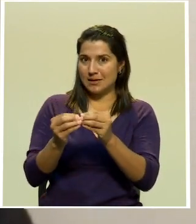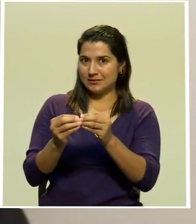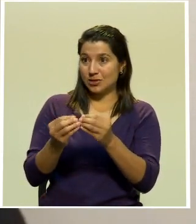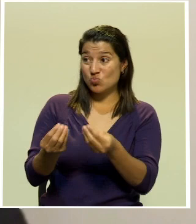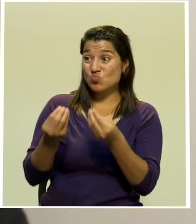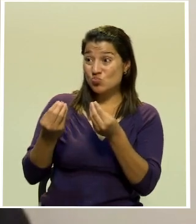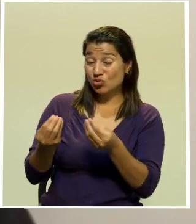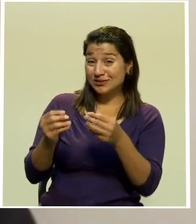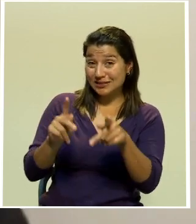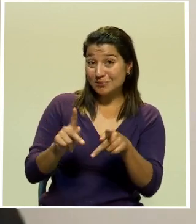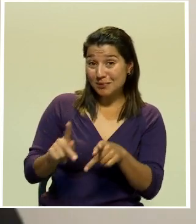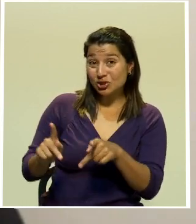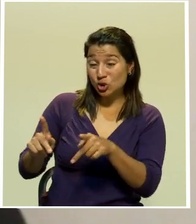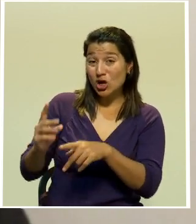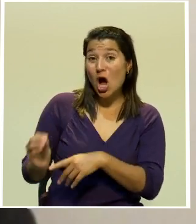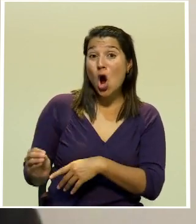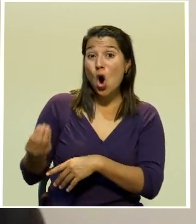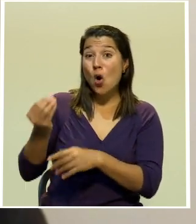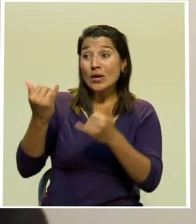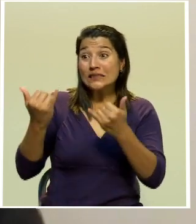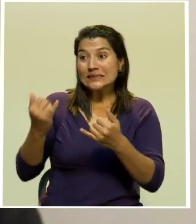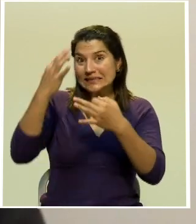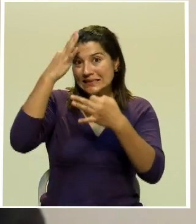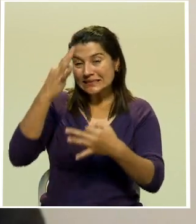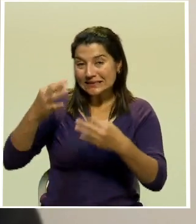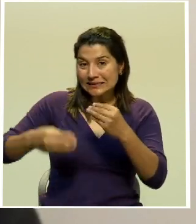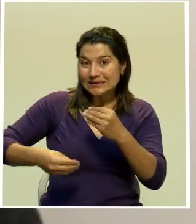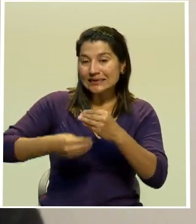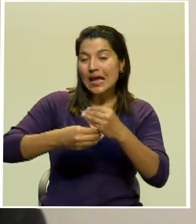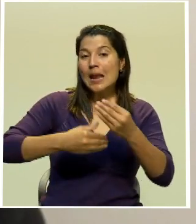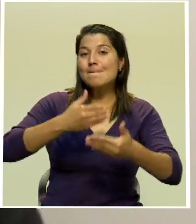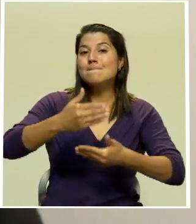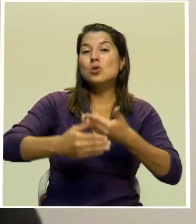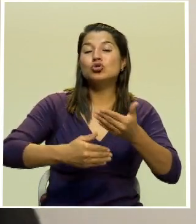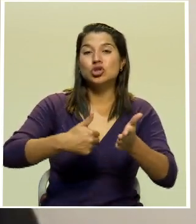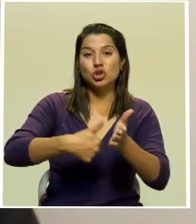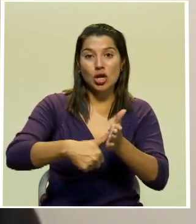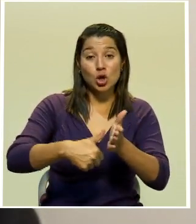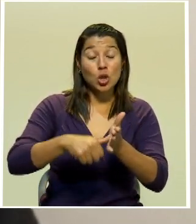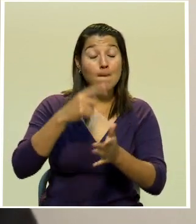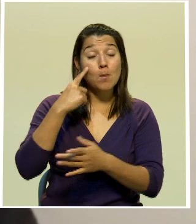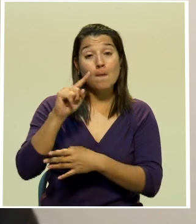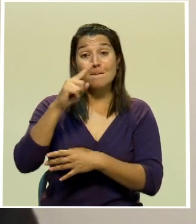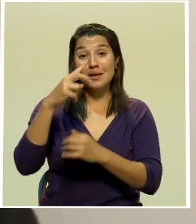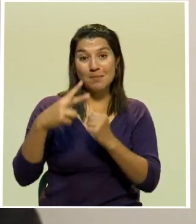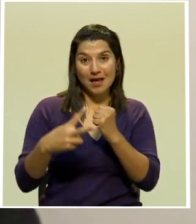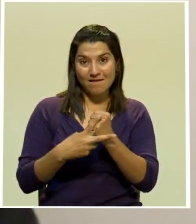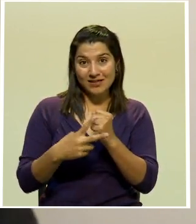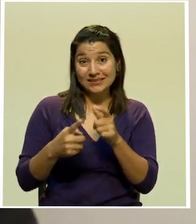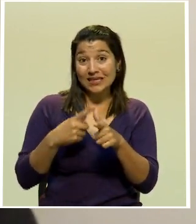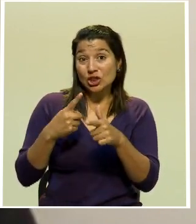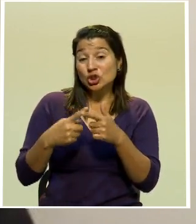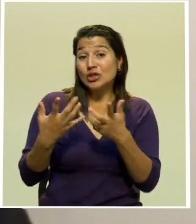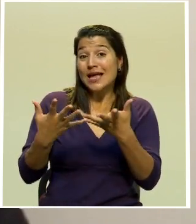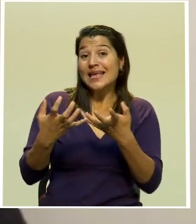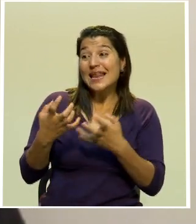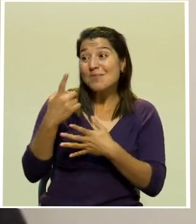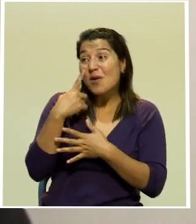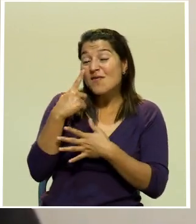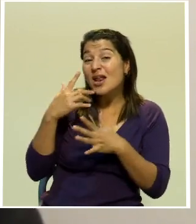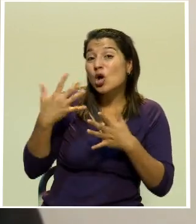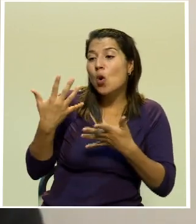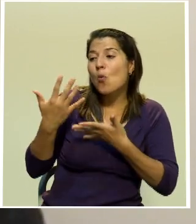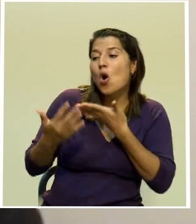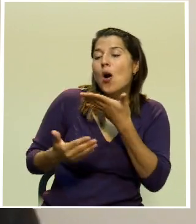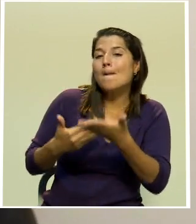jóvenes, que se involucran en el proceso electoral por primera vez. Y entonces vamos a ver cómo evolucionan esas alianzas y cómo evoluciona ese proceso